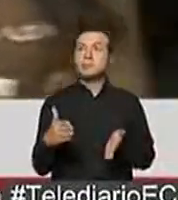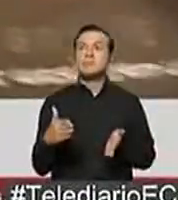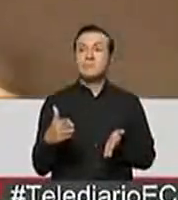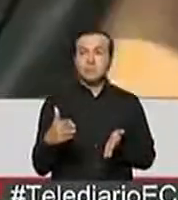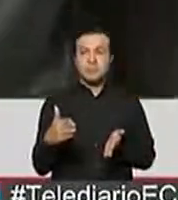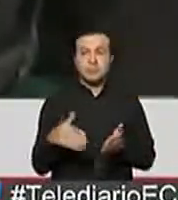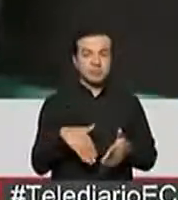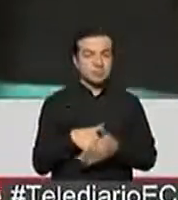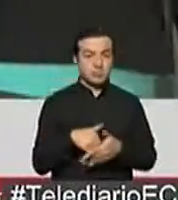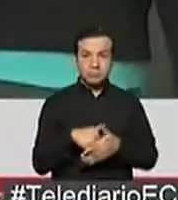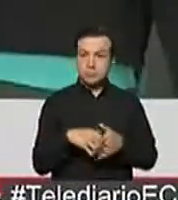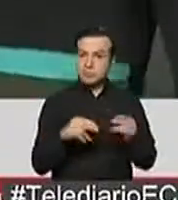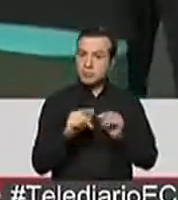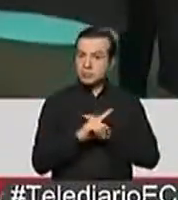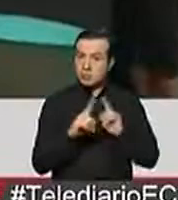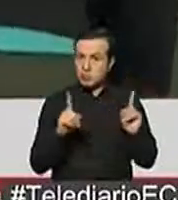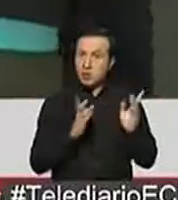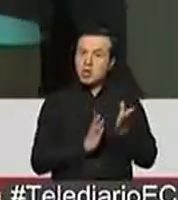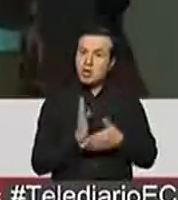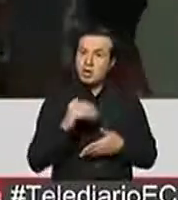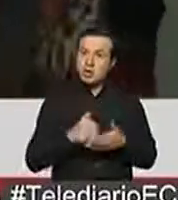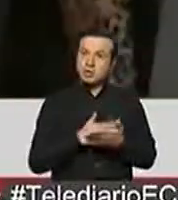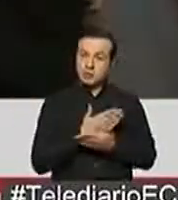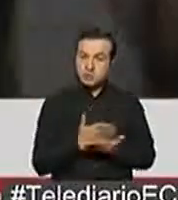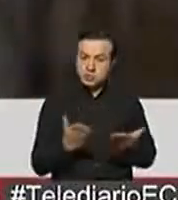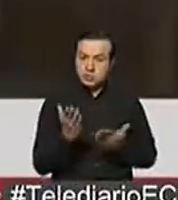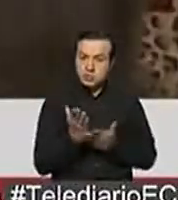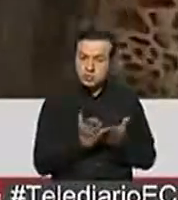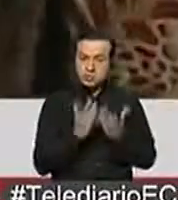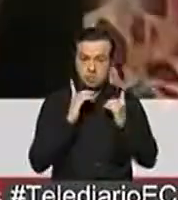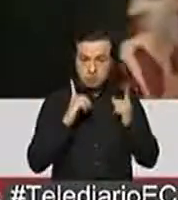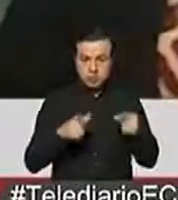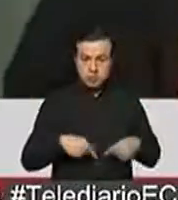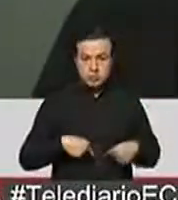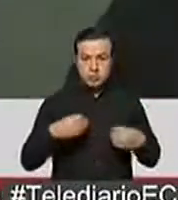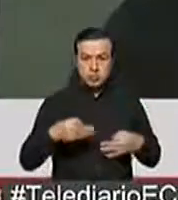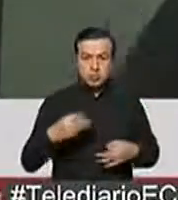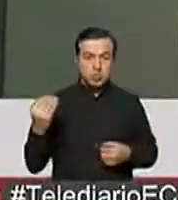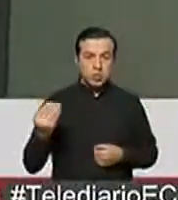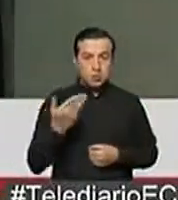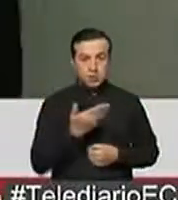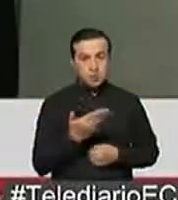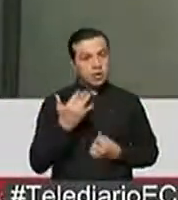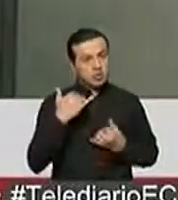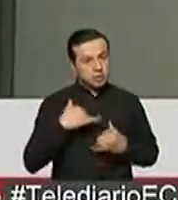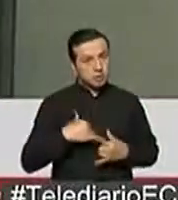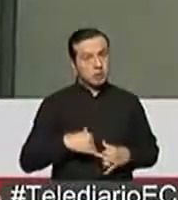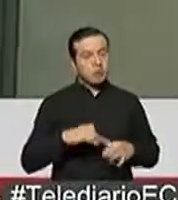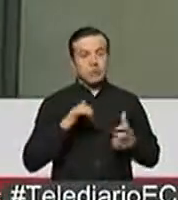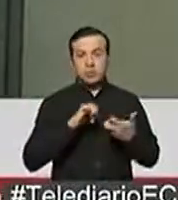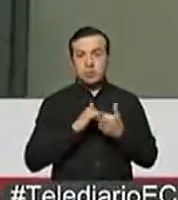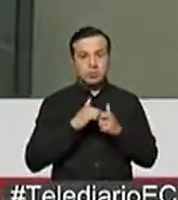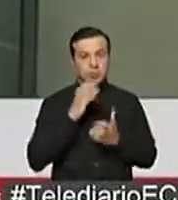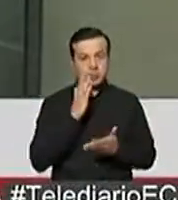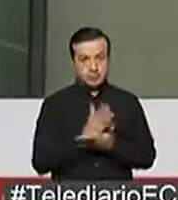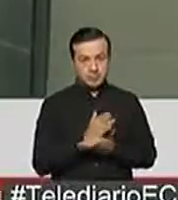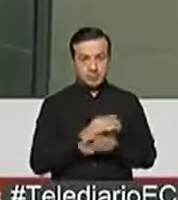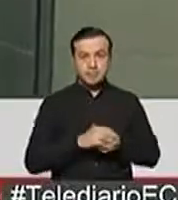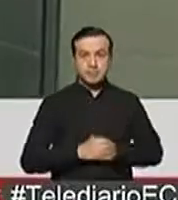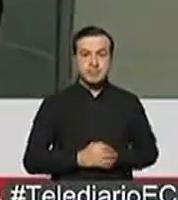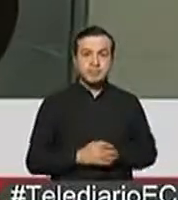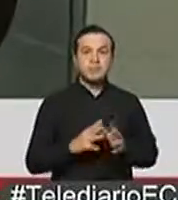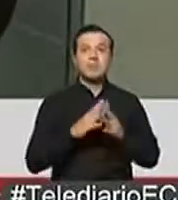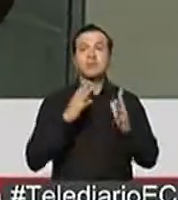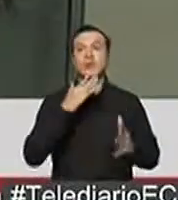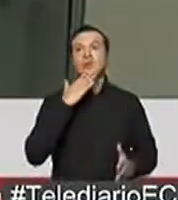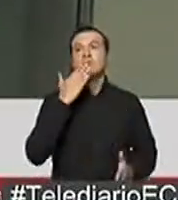esa barrera, para que tengan acceso completo a los servicios de salud como adolescentes y así disminuir el problema que estamos teniendo. Muy gentil,